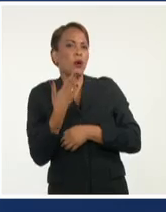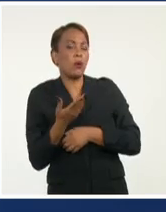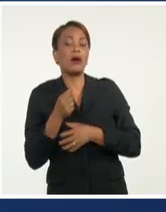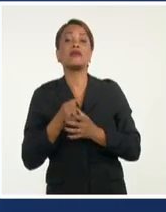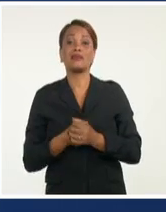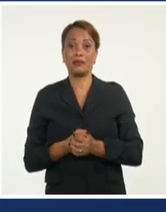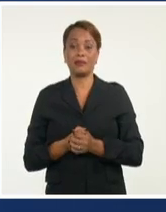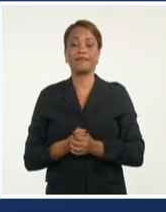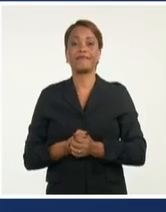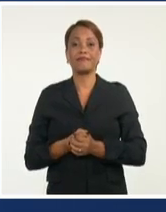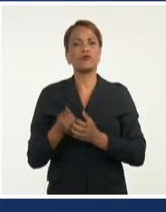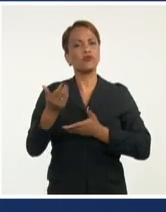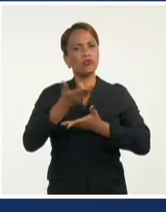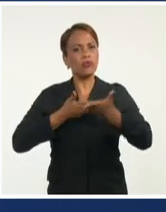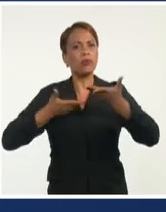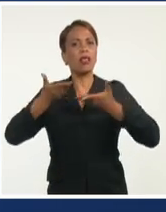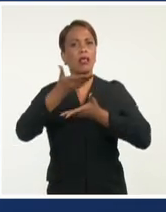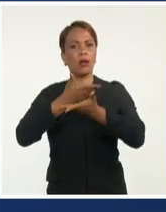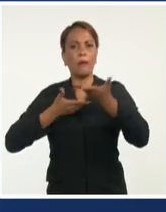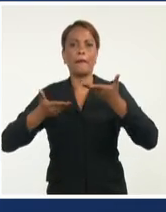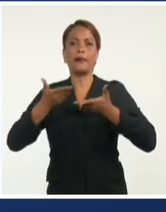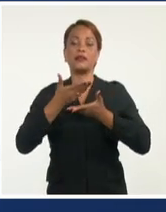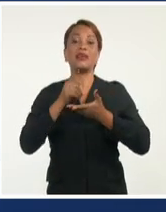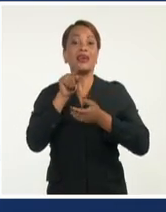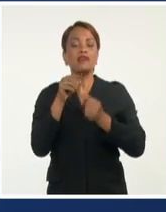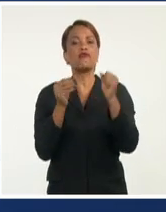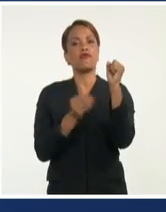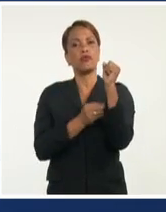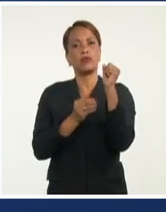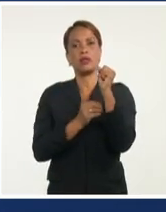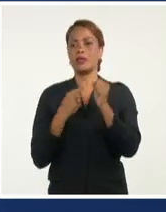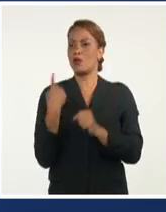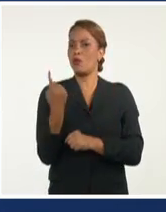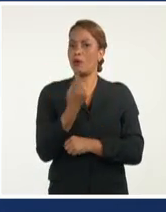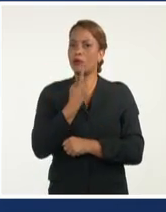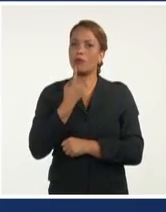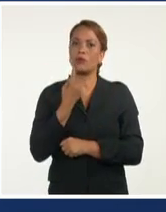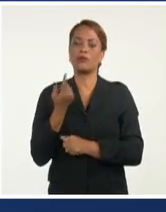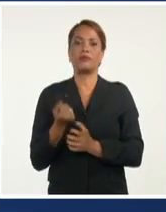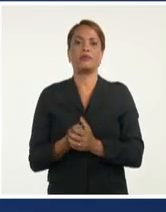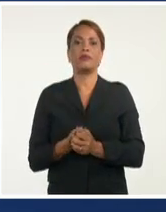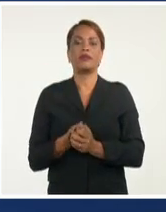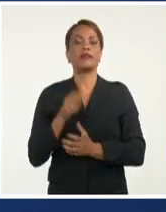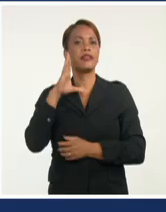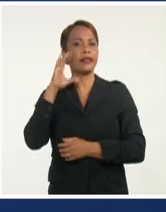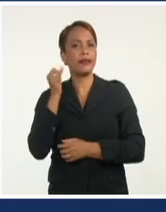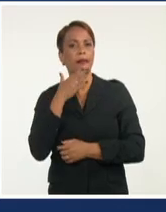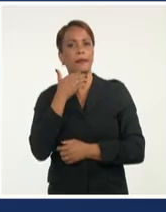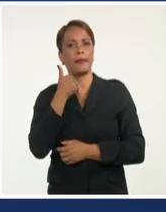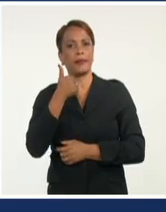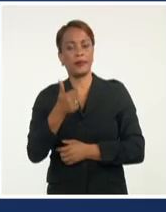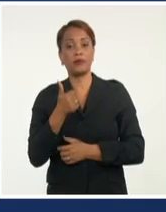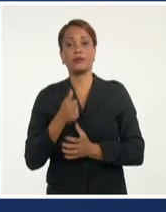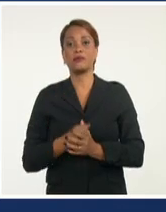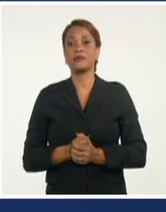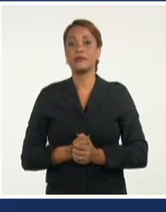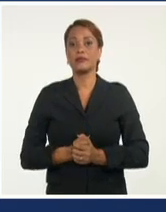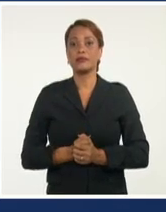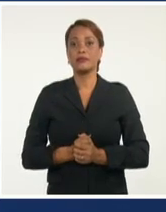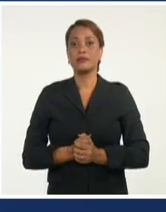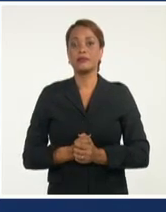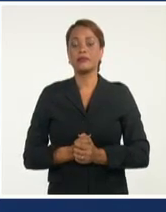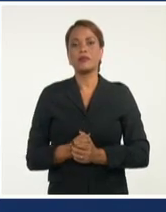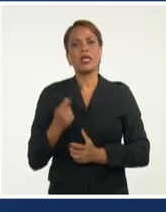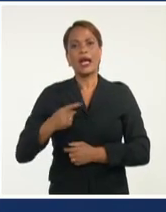debate, pues, es lo que puede fortalecernos aún más y dejaría cada vez, como está sucediendo ahora de todos modos, cada vez